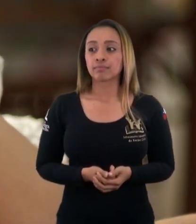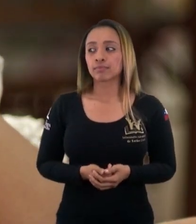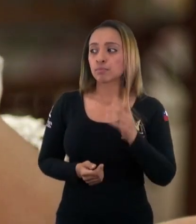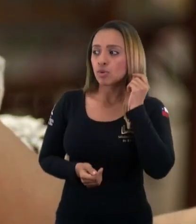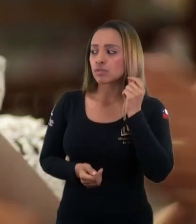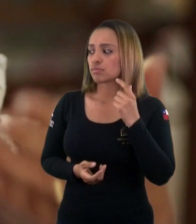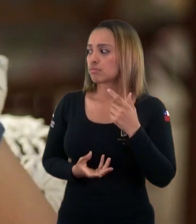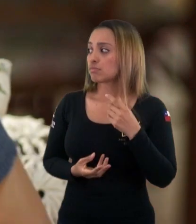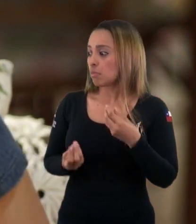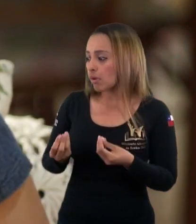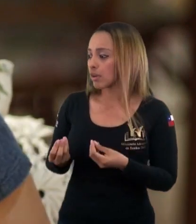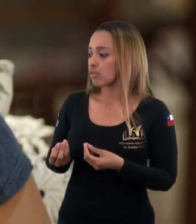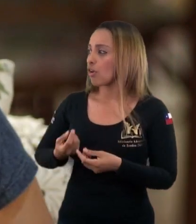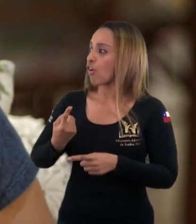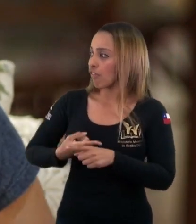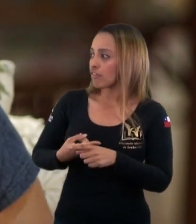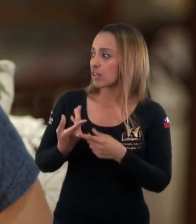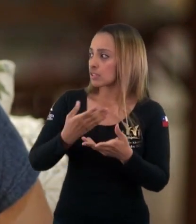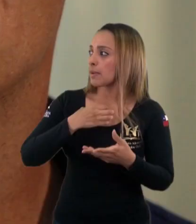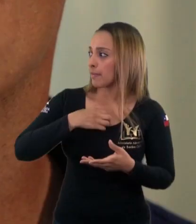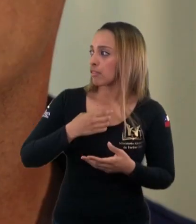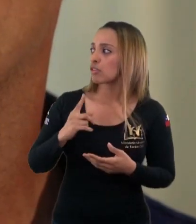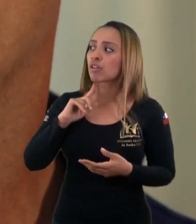Ahora, dile al pastor por qué.